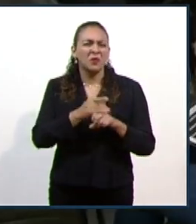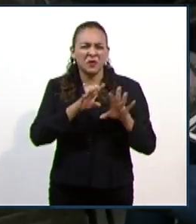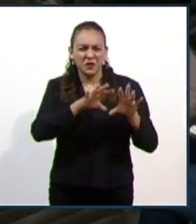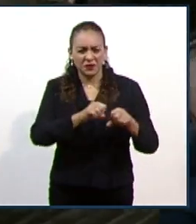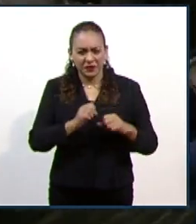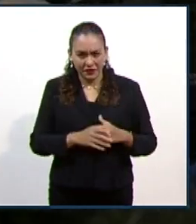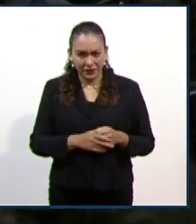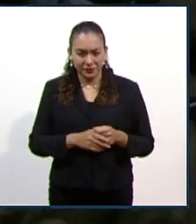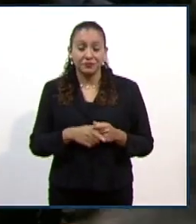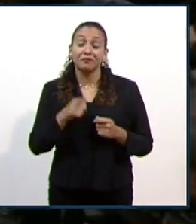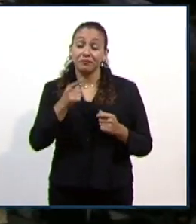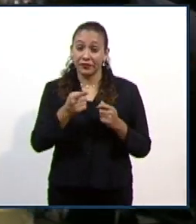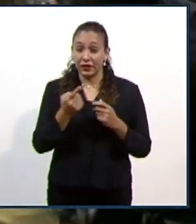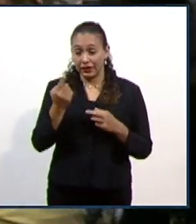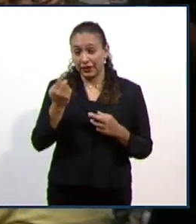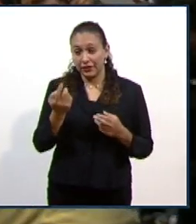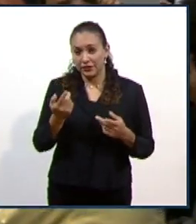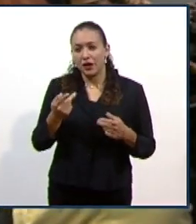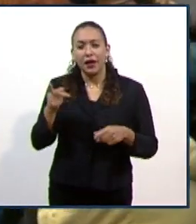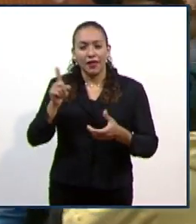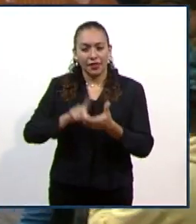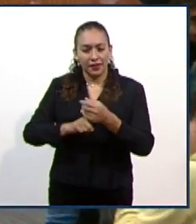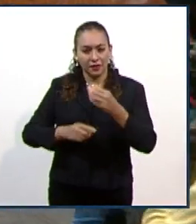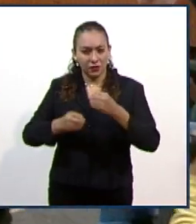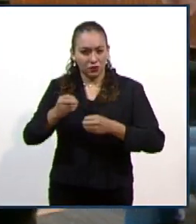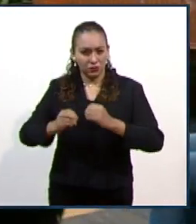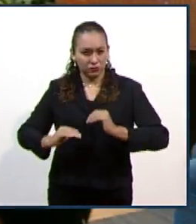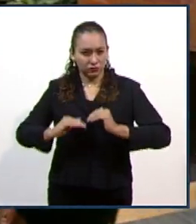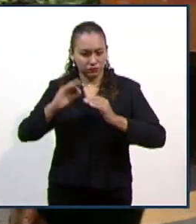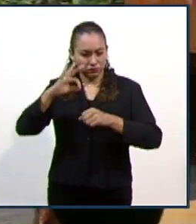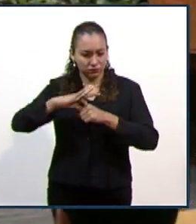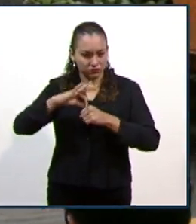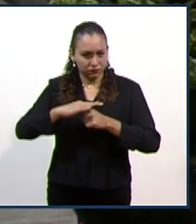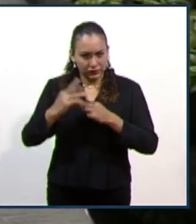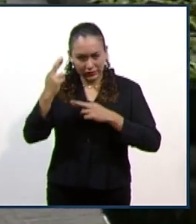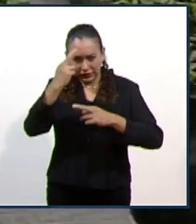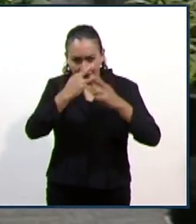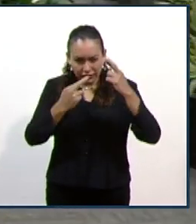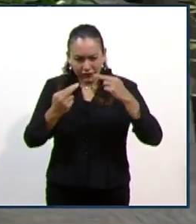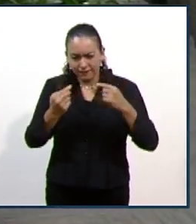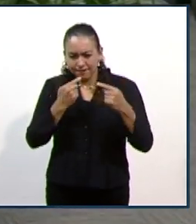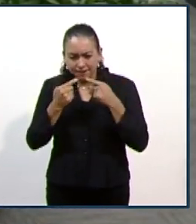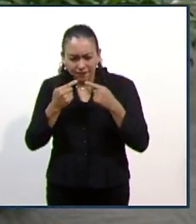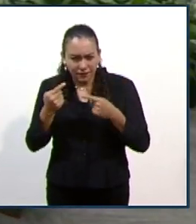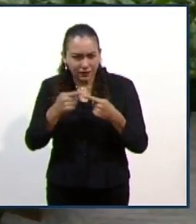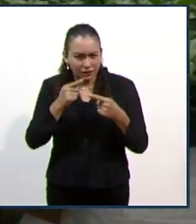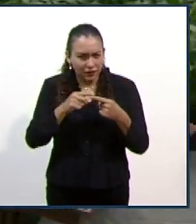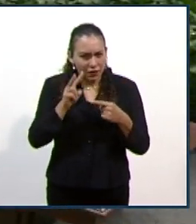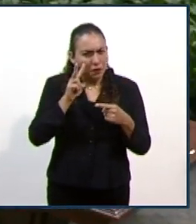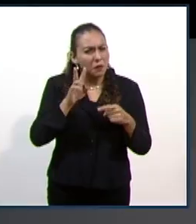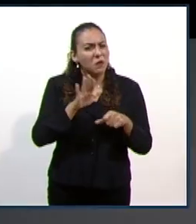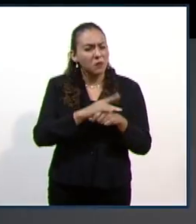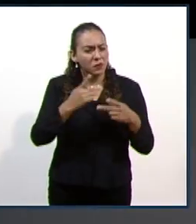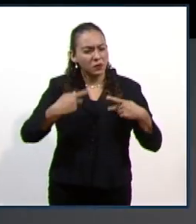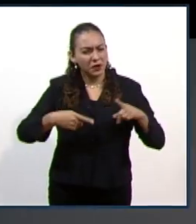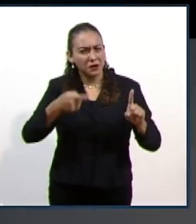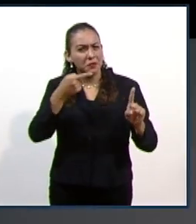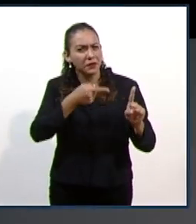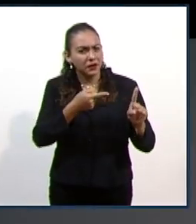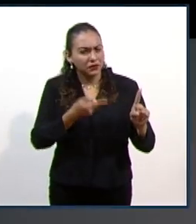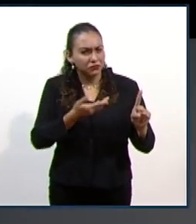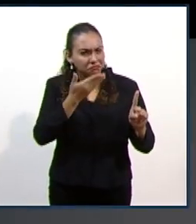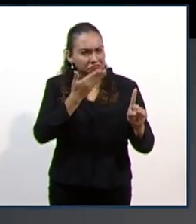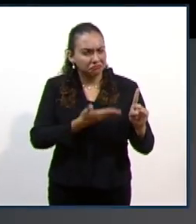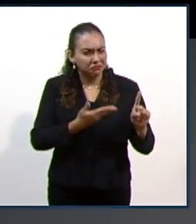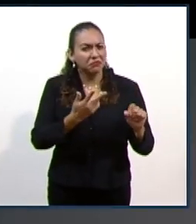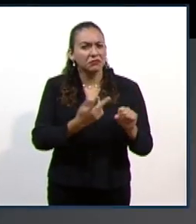se ajustó al criterio emitido por la Sala Superior del Tribunal Electoral al resolver recursos de reconsideración en los que examinó un